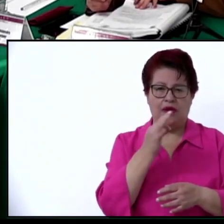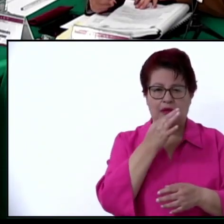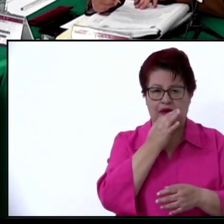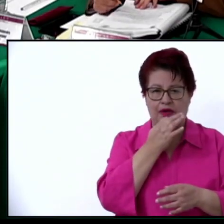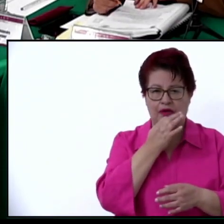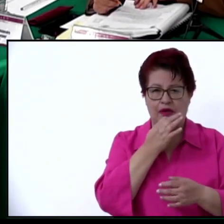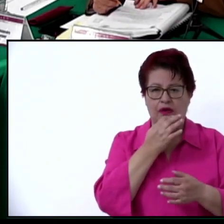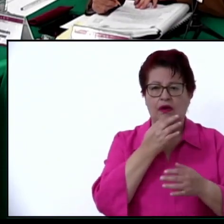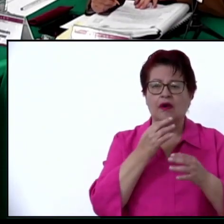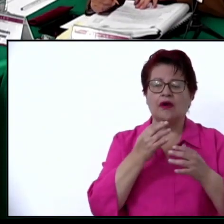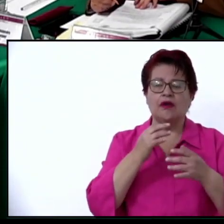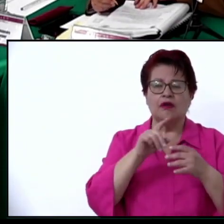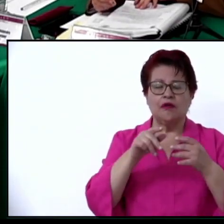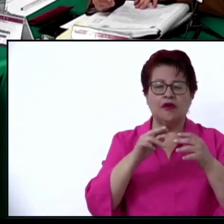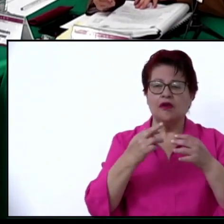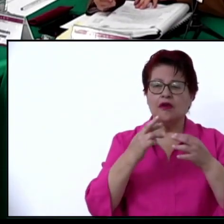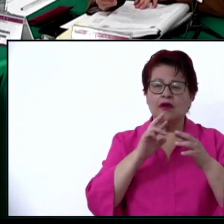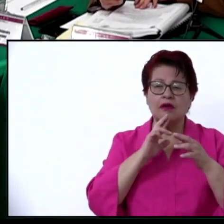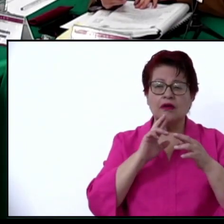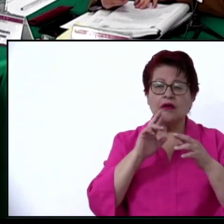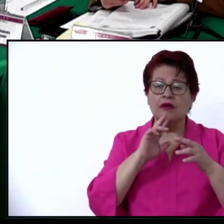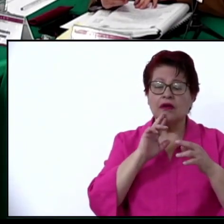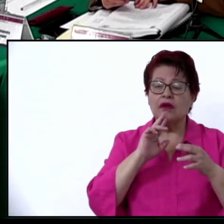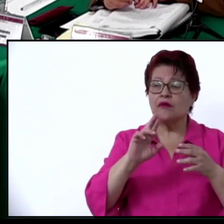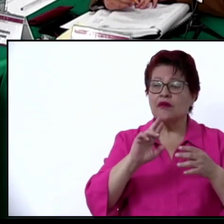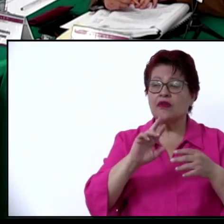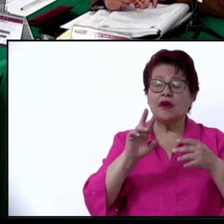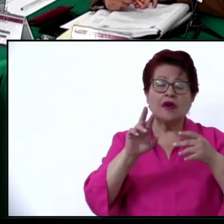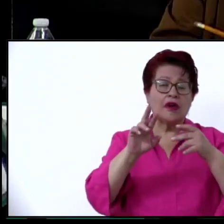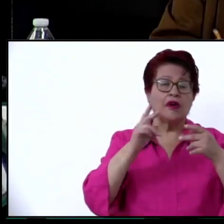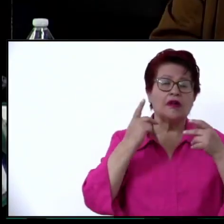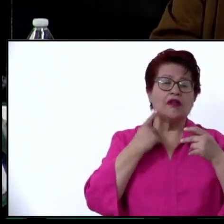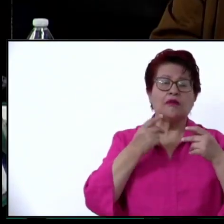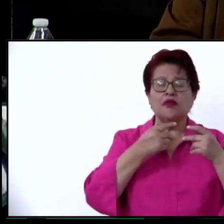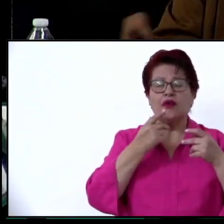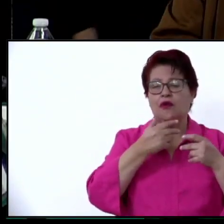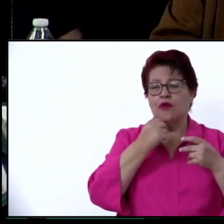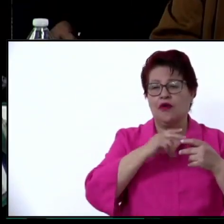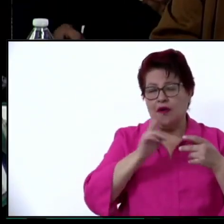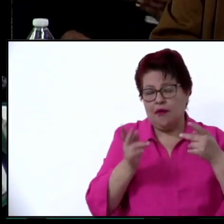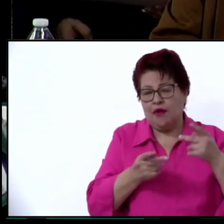para responder a los planteamientos realizados por las y los legisladores.